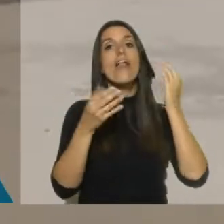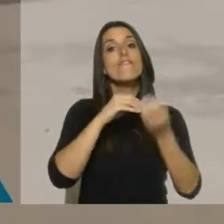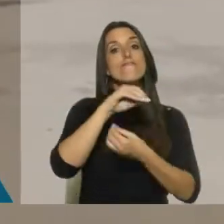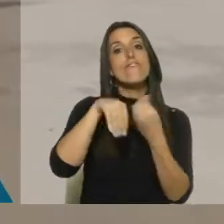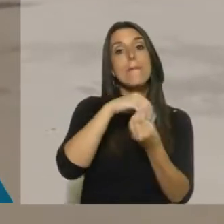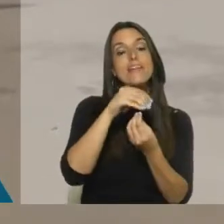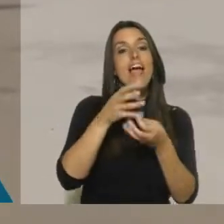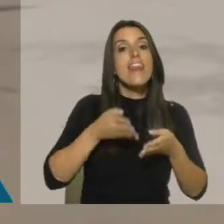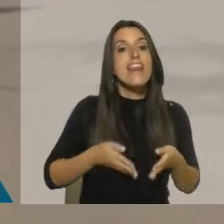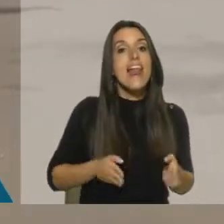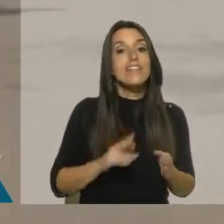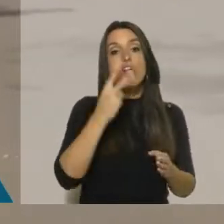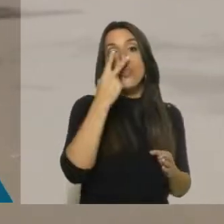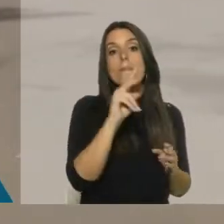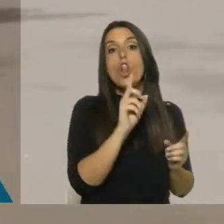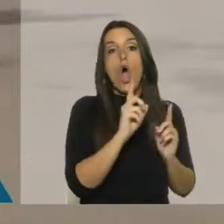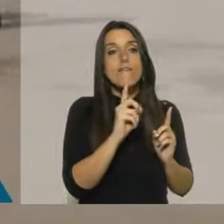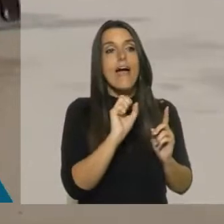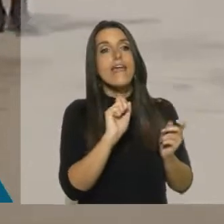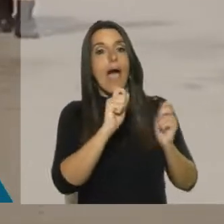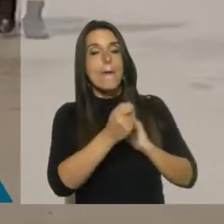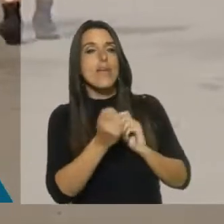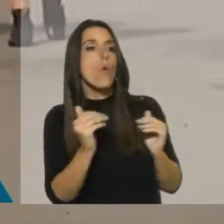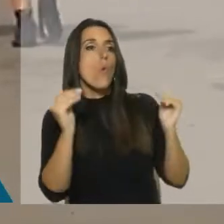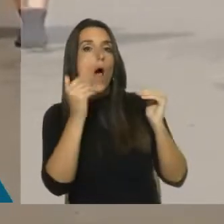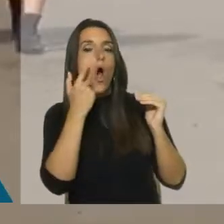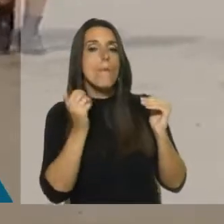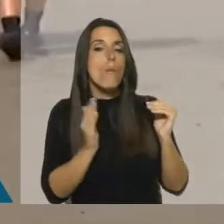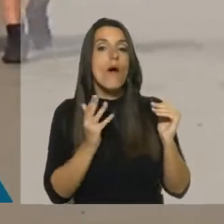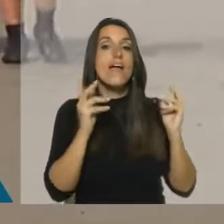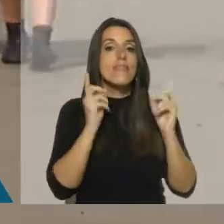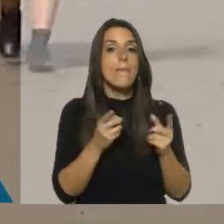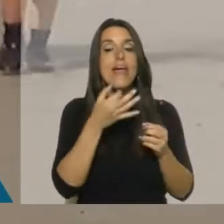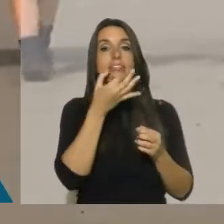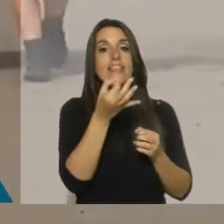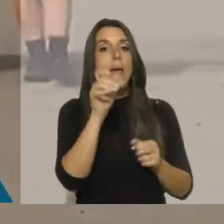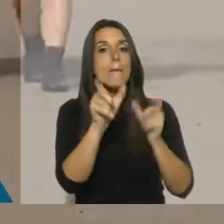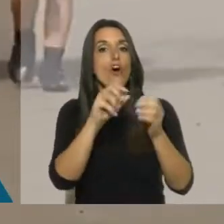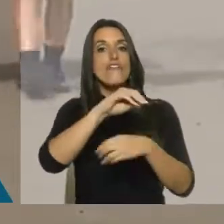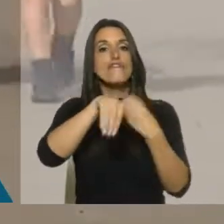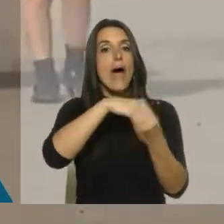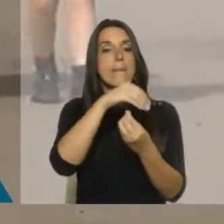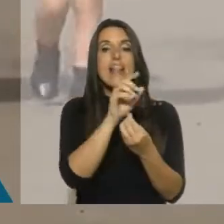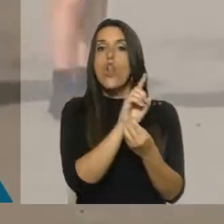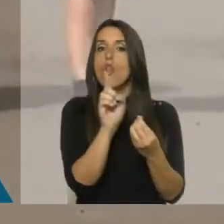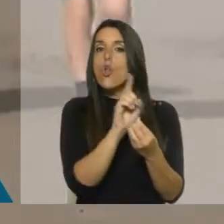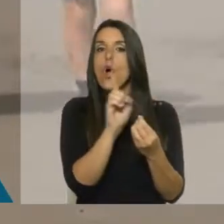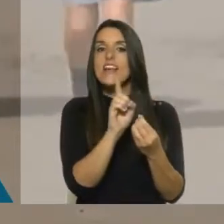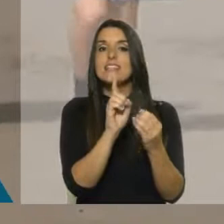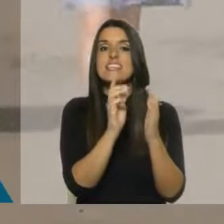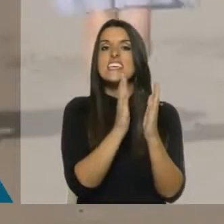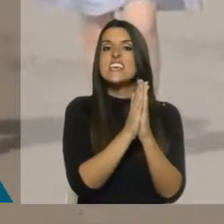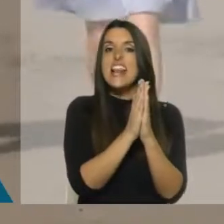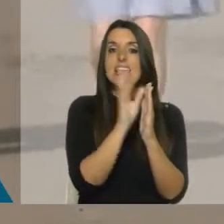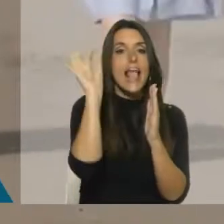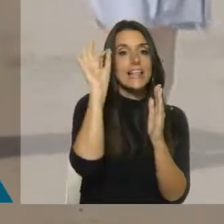familia nacidos después del 2011. La línea de sucesión excluye también a los miembros de la familia que no forman parte de la Iglesia